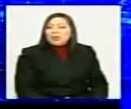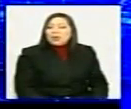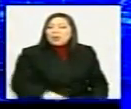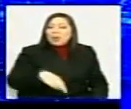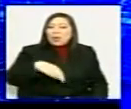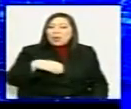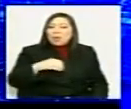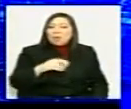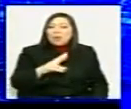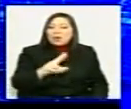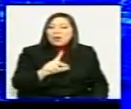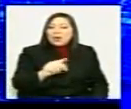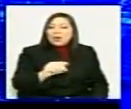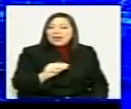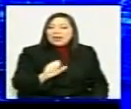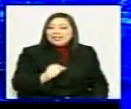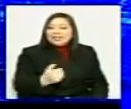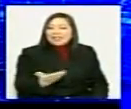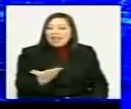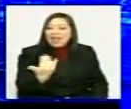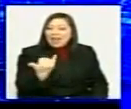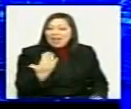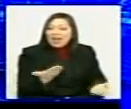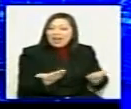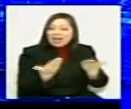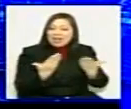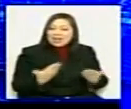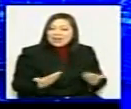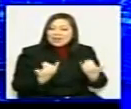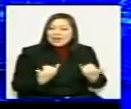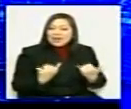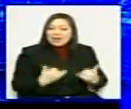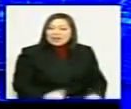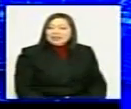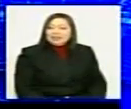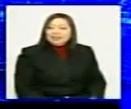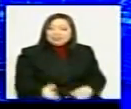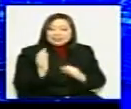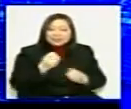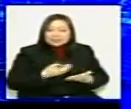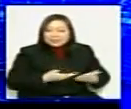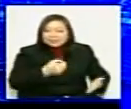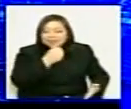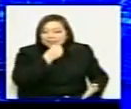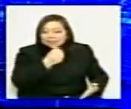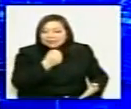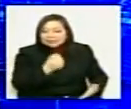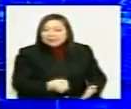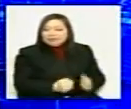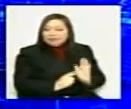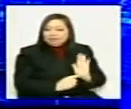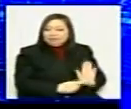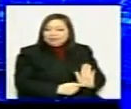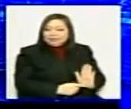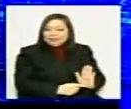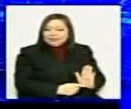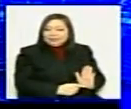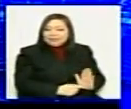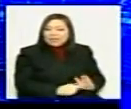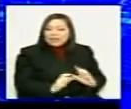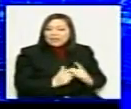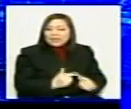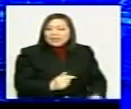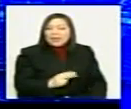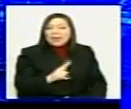Humberto Morales. Bien, nosotros a esta hora nos vamos de inmediato con una conferencia de prensa que brinda en estos instantes el